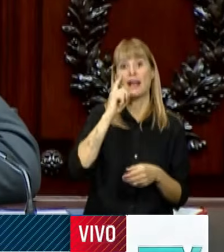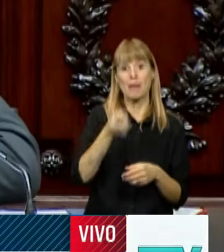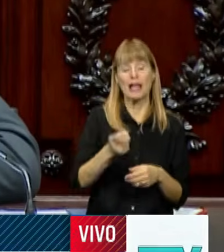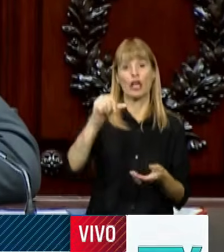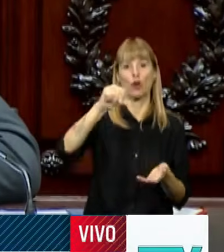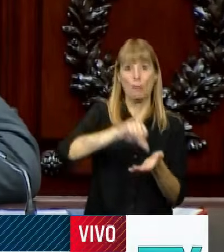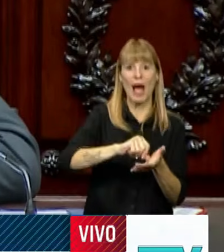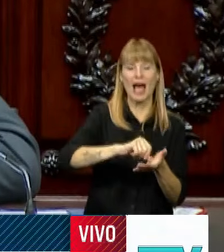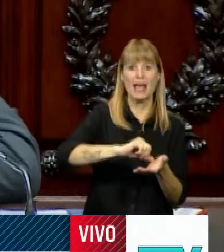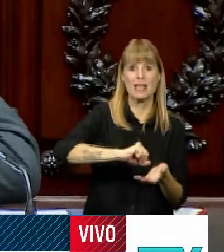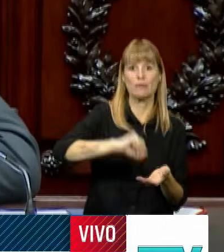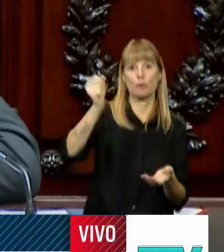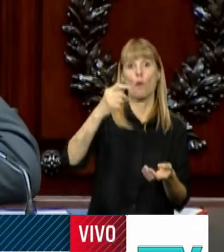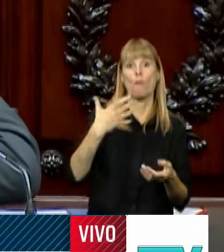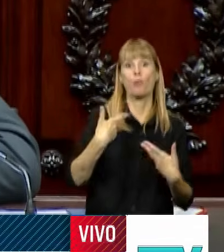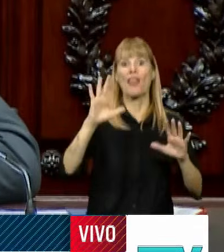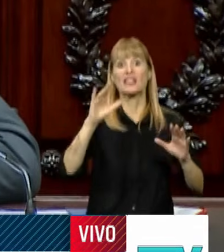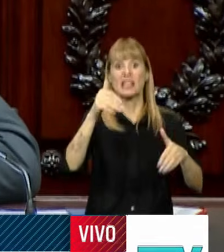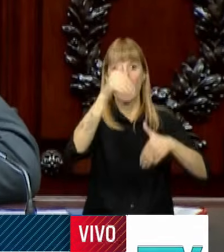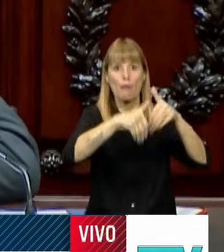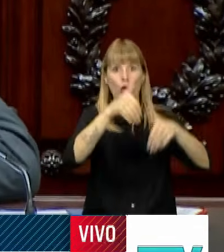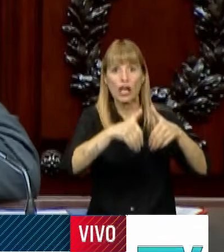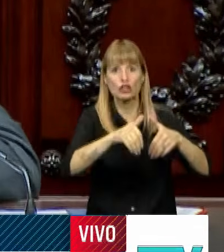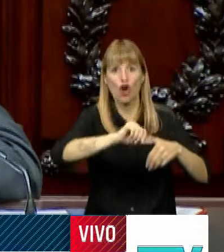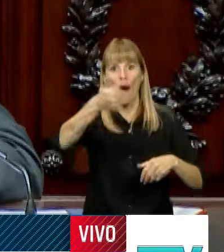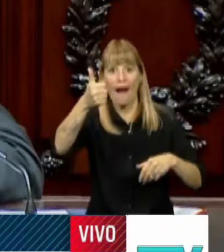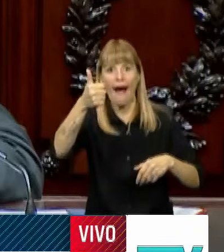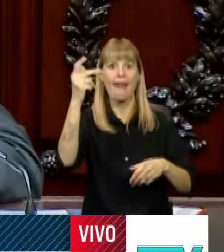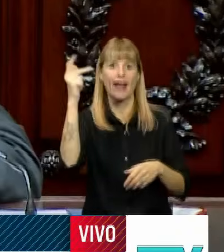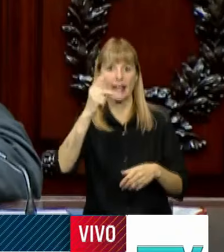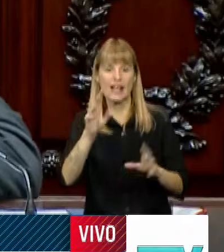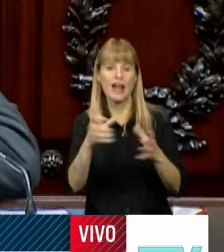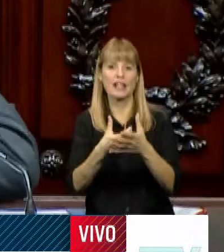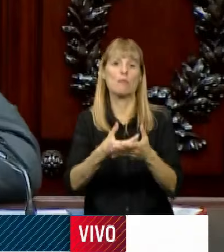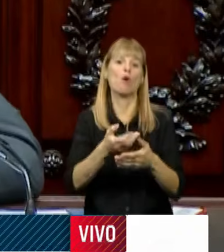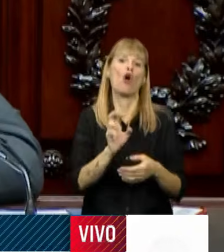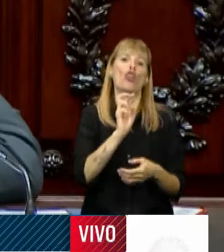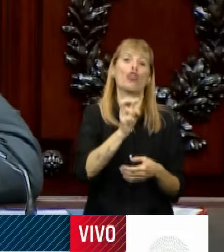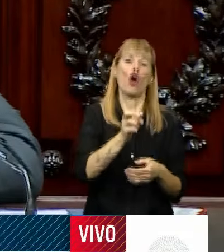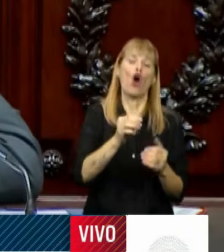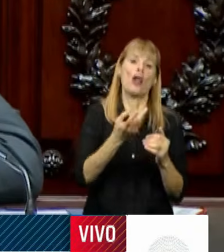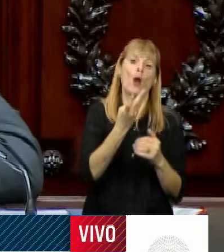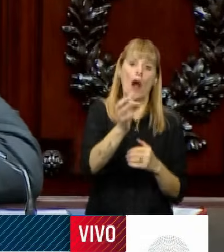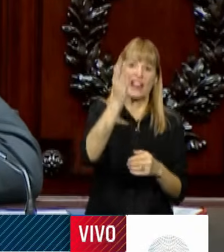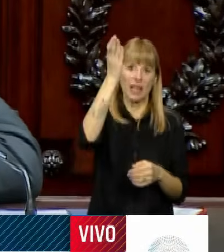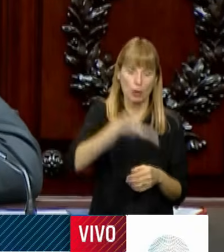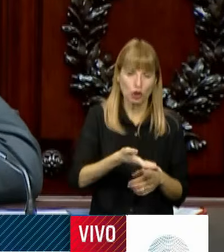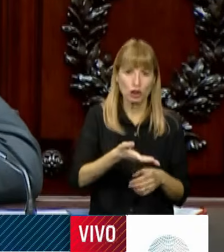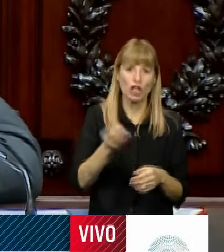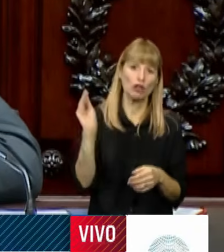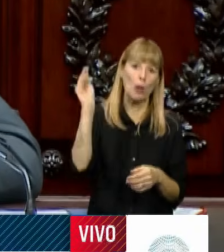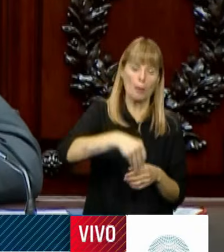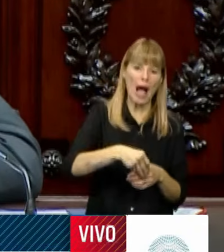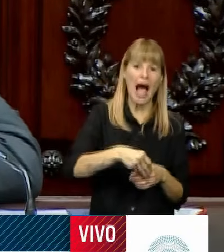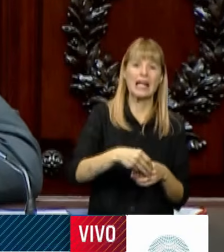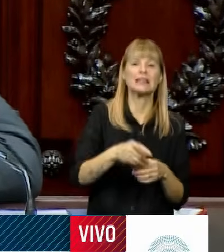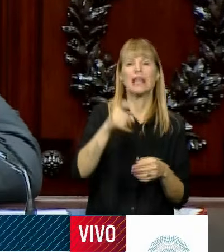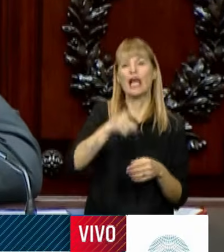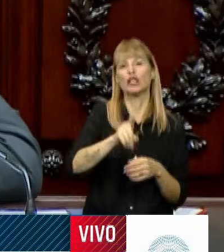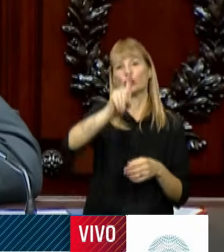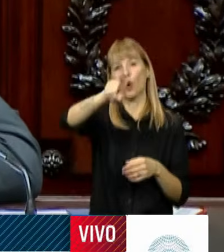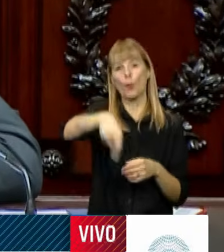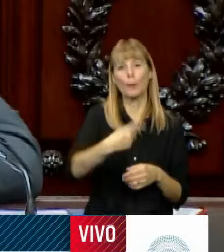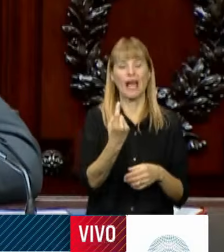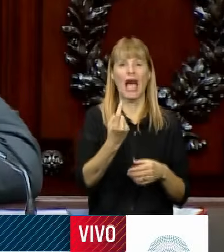de una posible victoria del kirchnerismo en las urnas. Se dolarizó un 40% de la base monetaria, en lo que constituyó una de